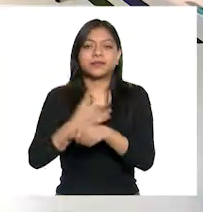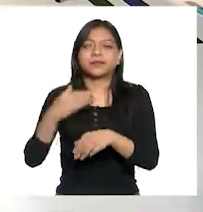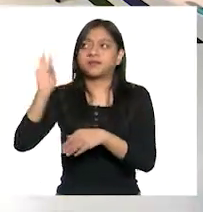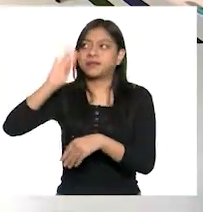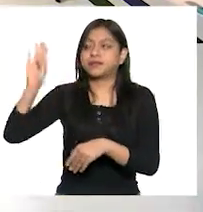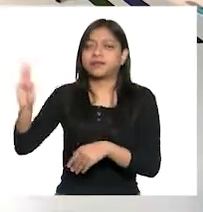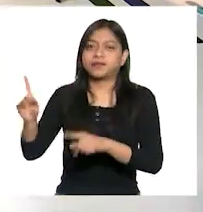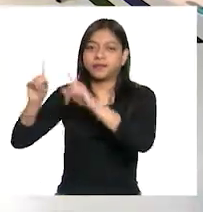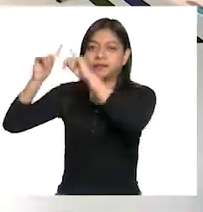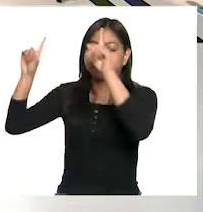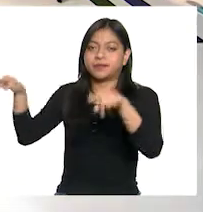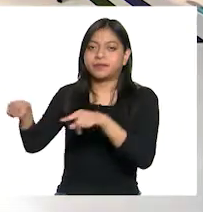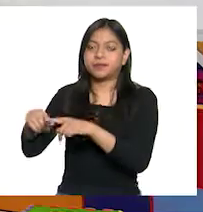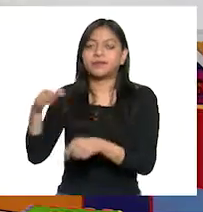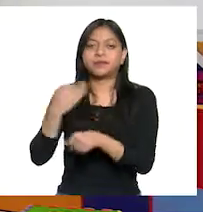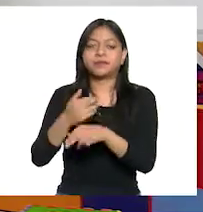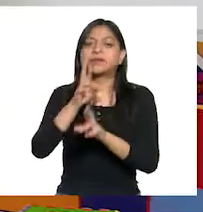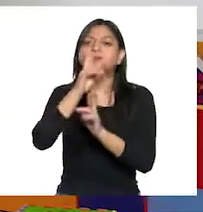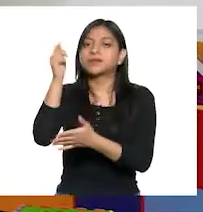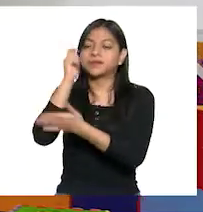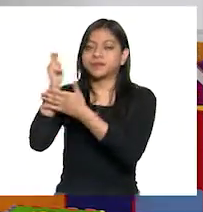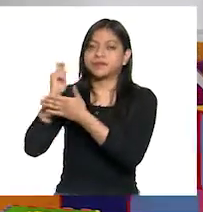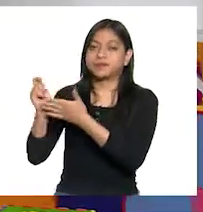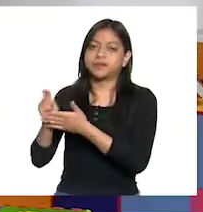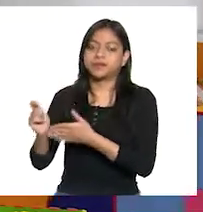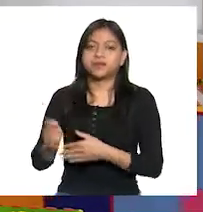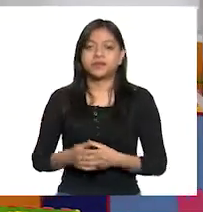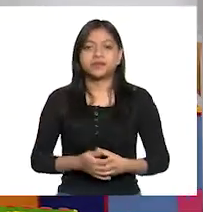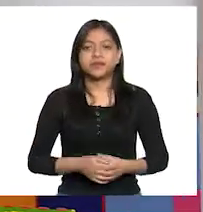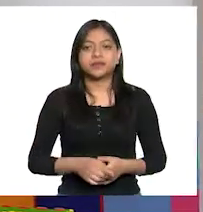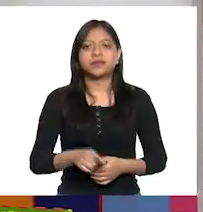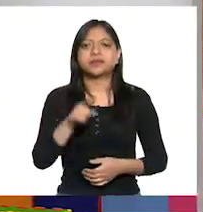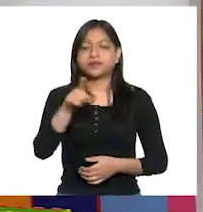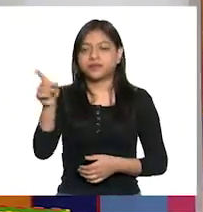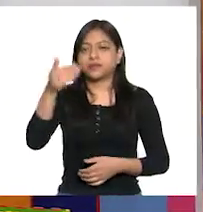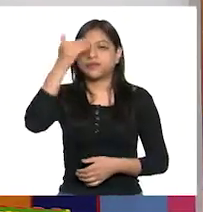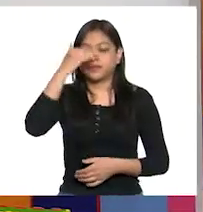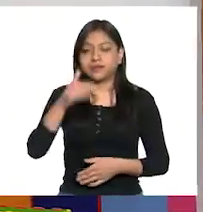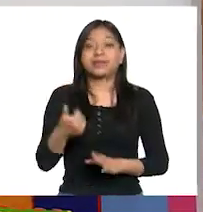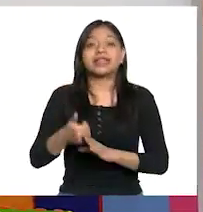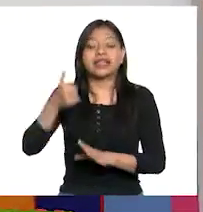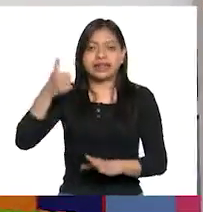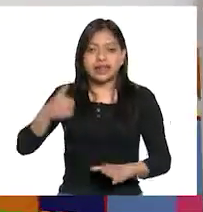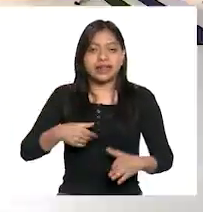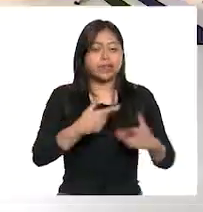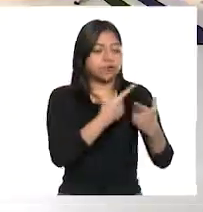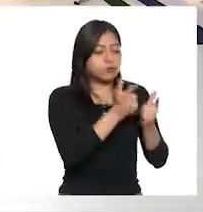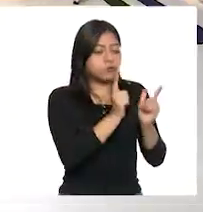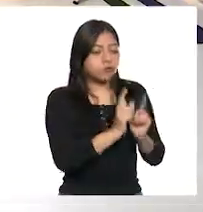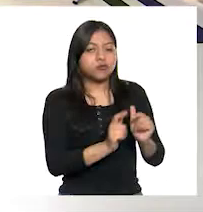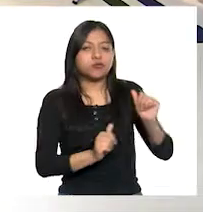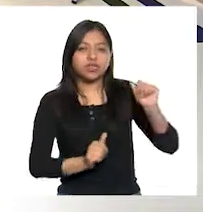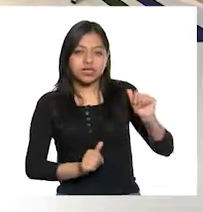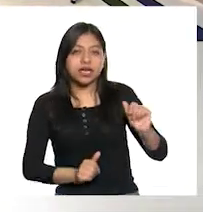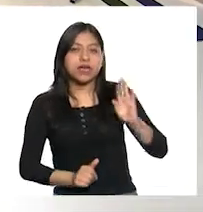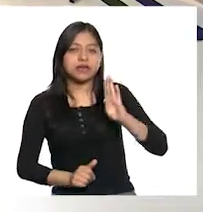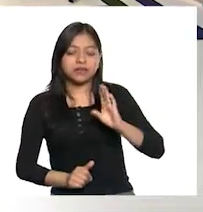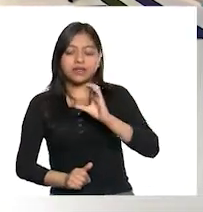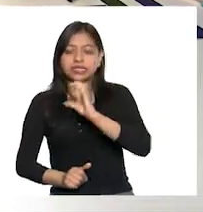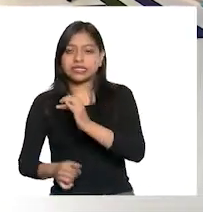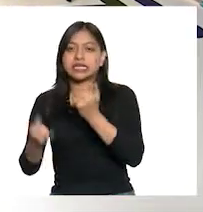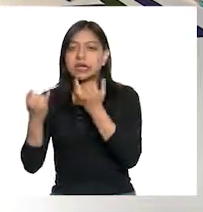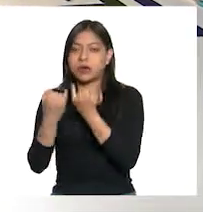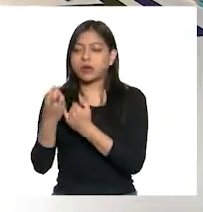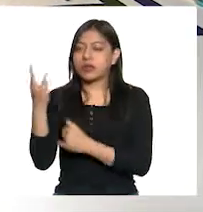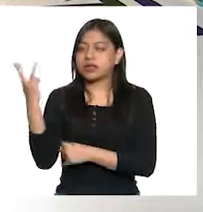poner los siguientes resultados. Sabemos que iban a ir en un comienzo 119 personas. Ajá,